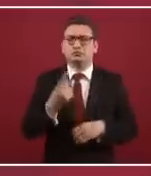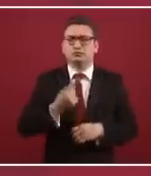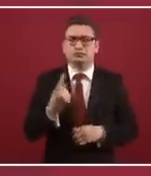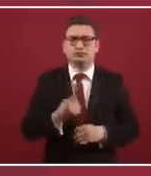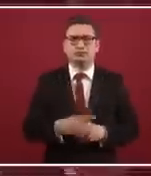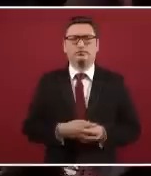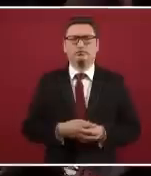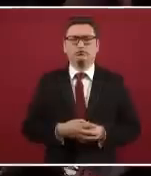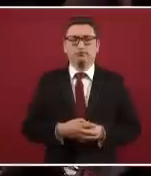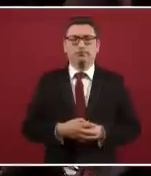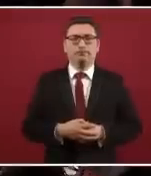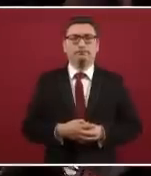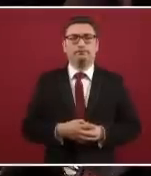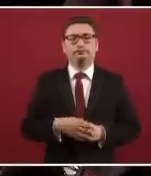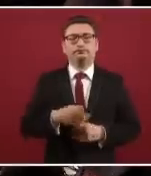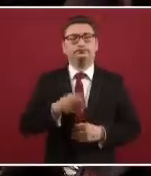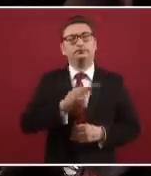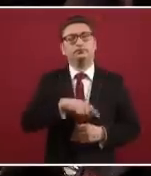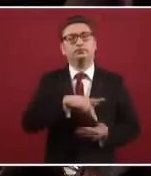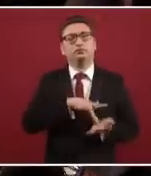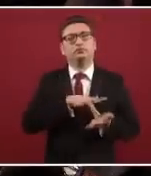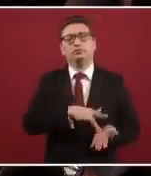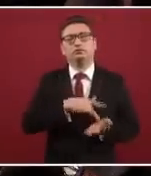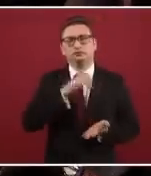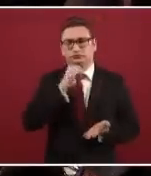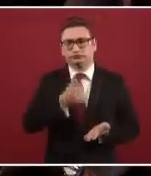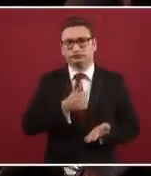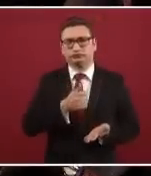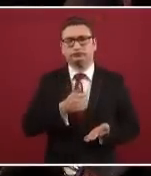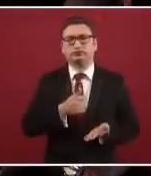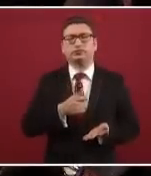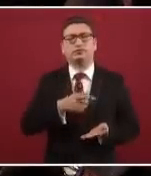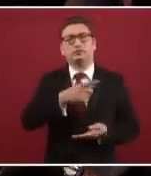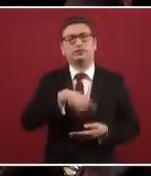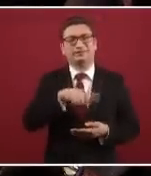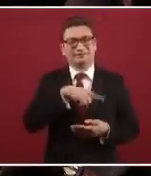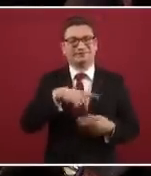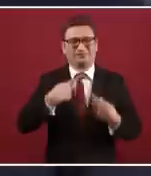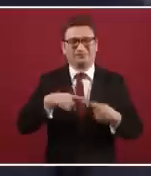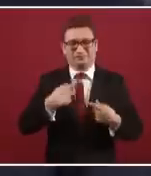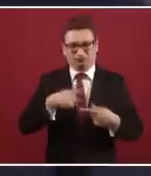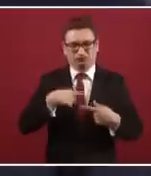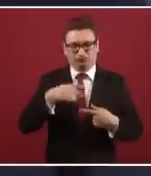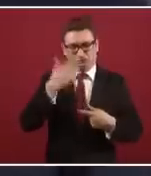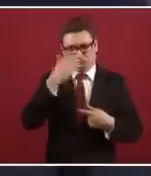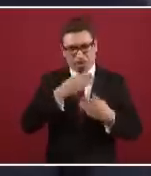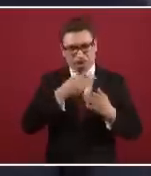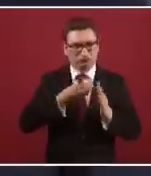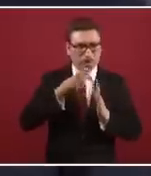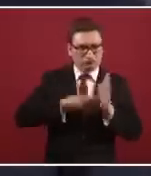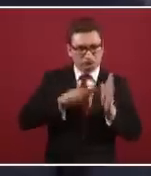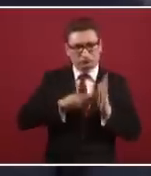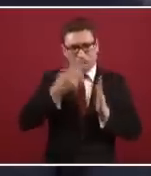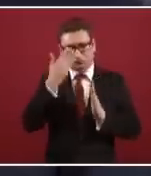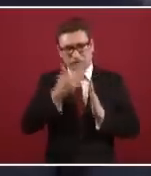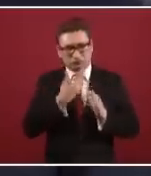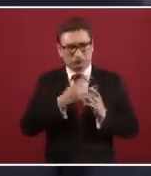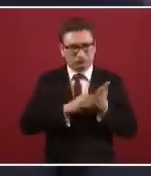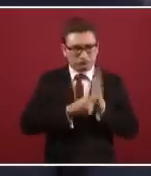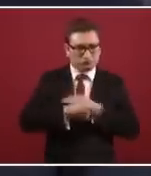les apoyaban a los técnicos de las refinerías, a los trabajadores